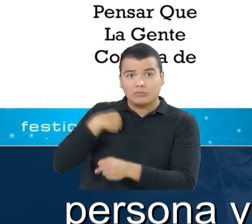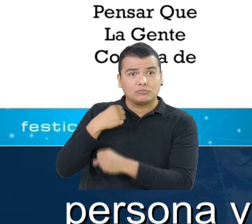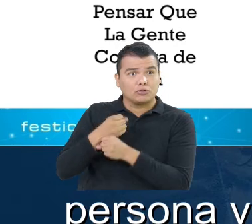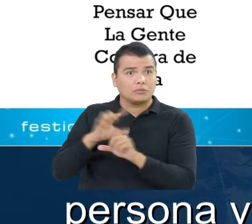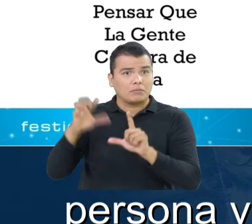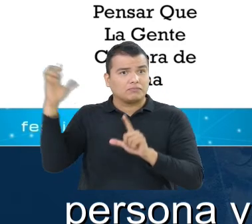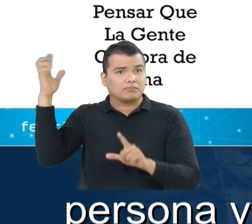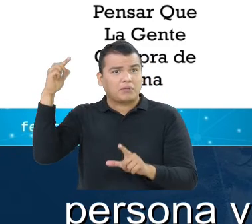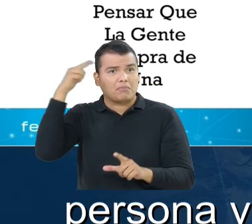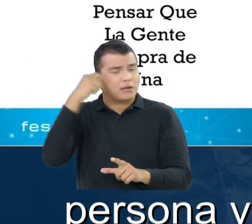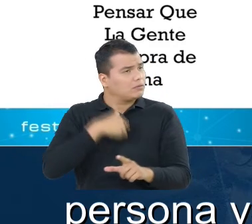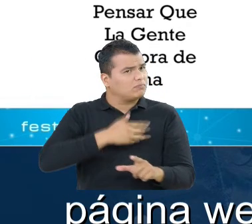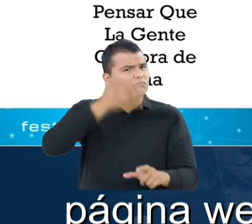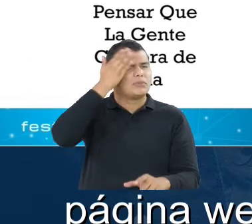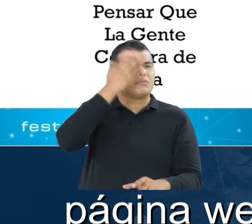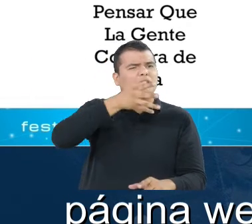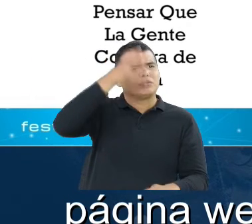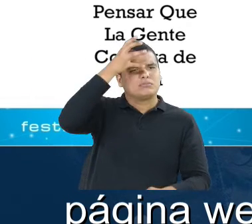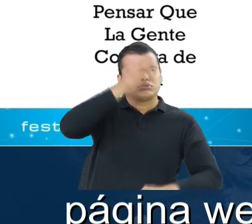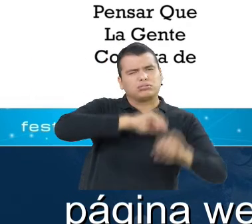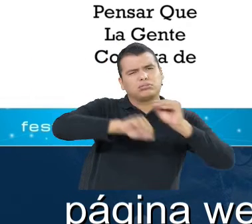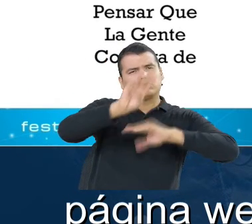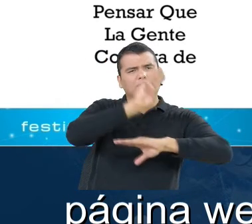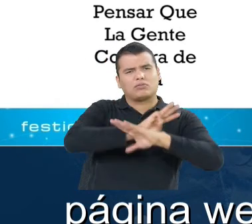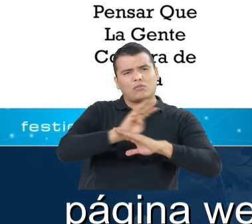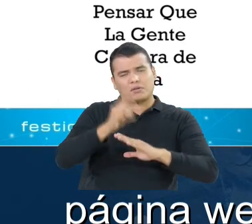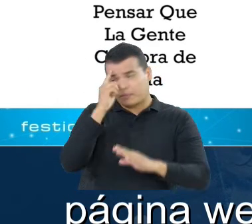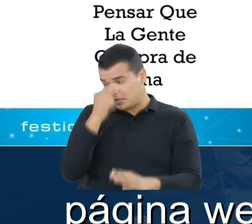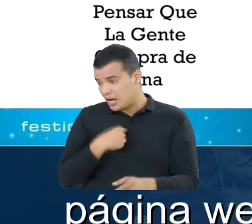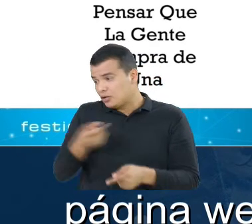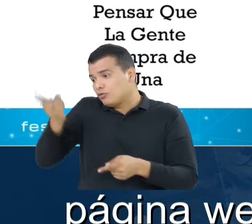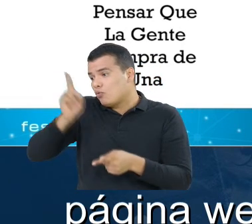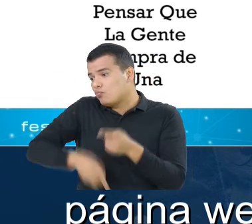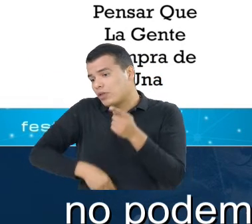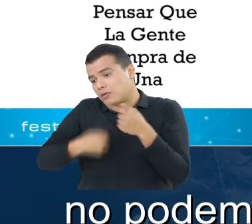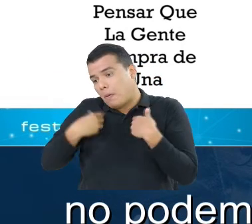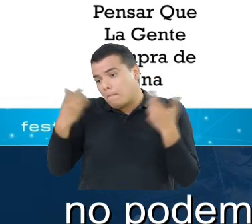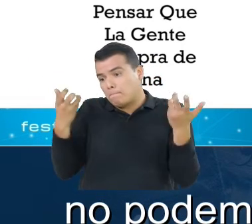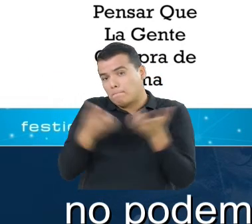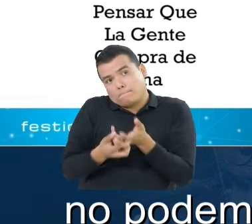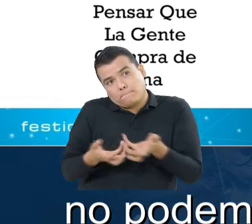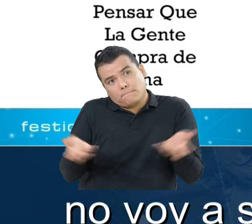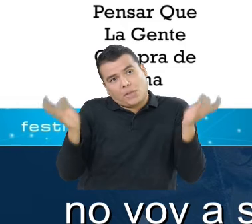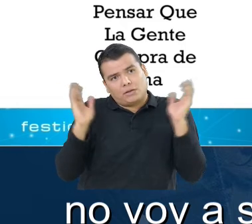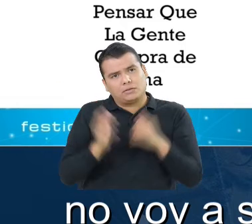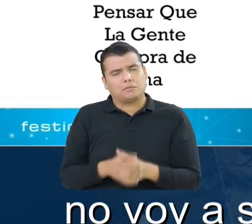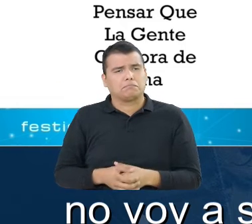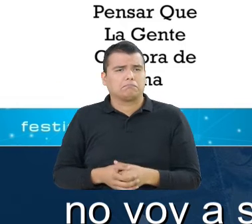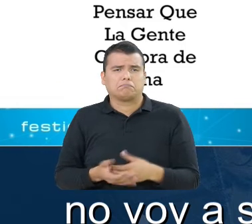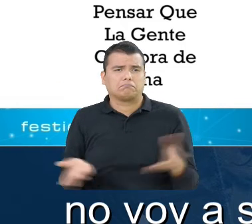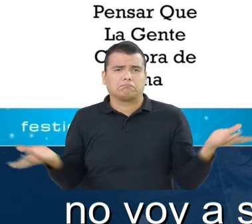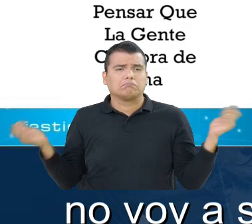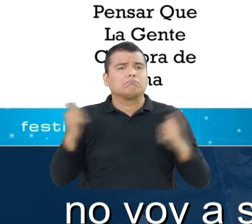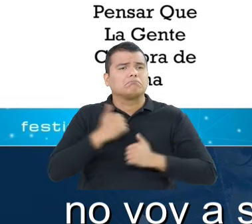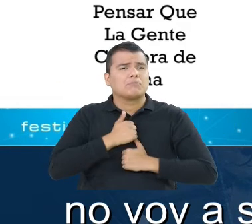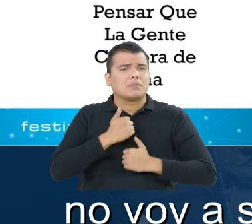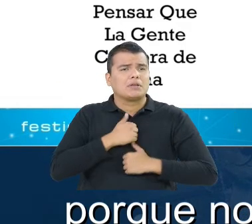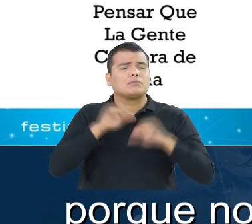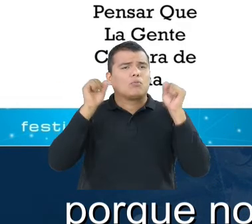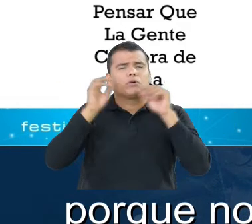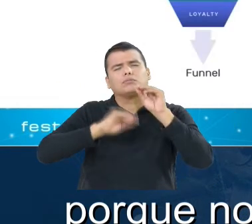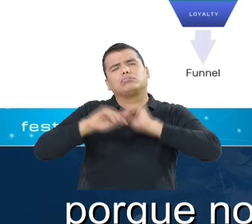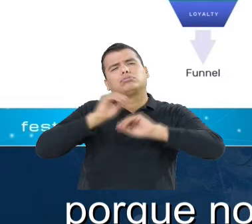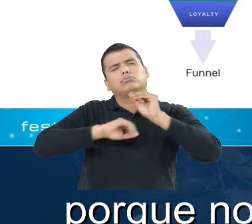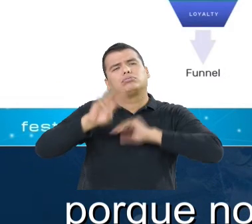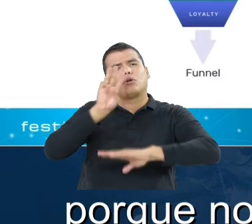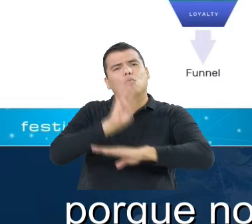podemos pensar que no lo voy a hacer, no voy a salir con mi negocio en digital porque no tengo ni idea y además no conozco a nadie que lo haga, porque tú mismo lo puedes hacer y hay un